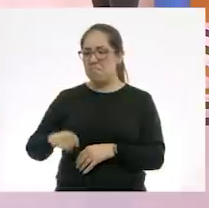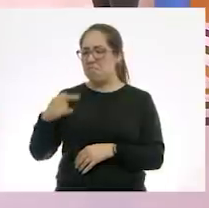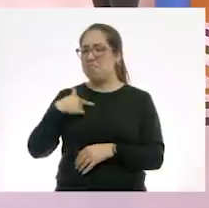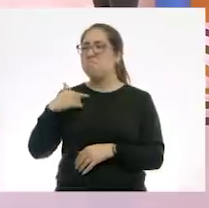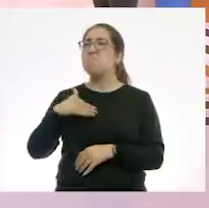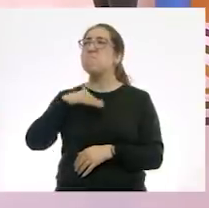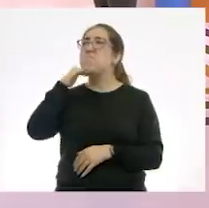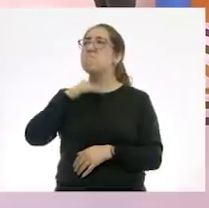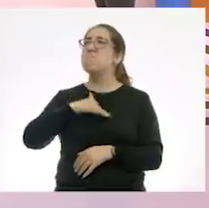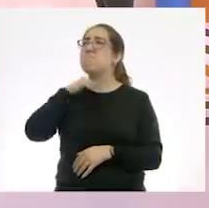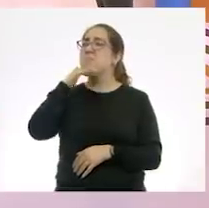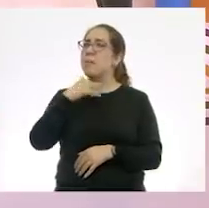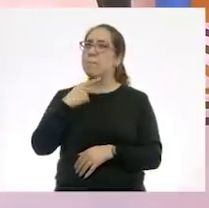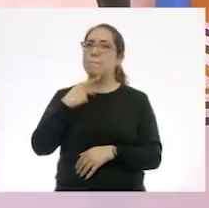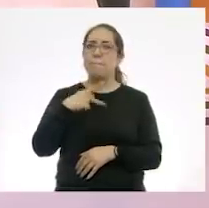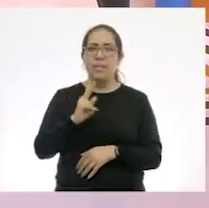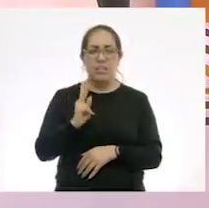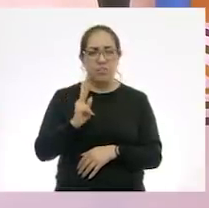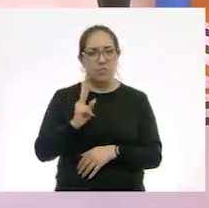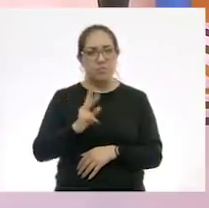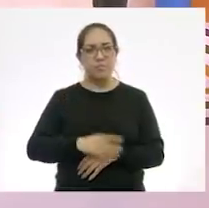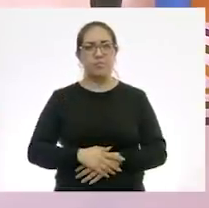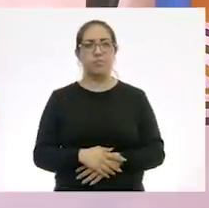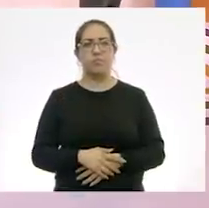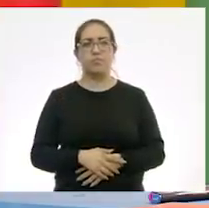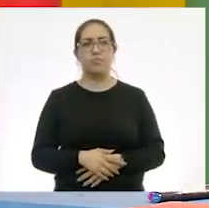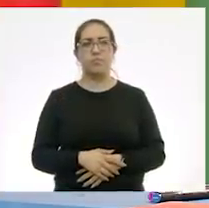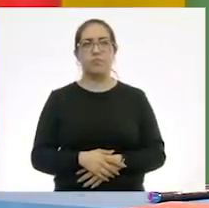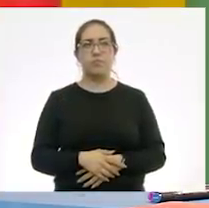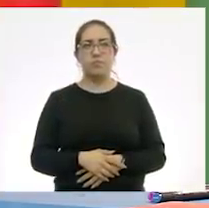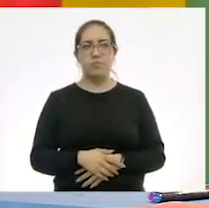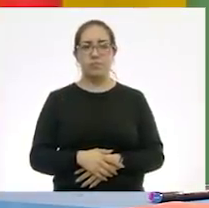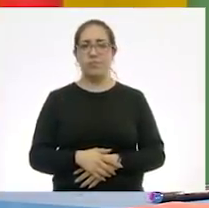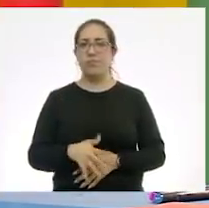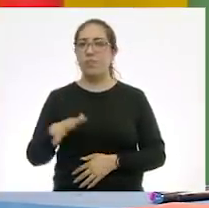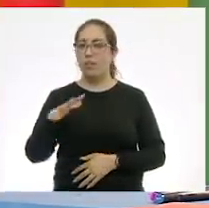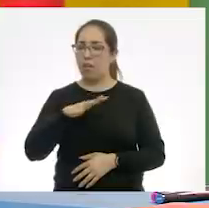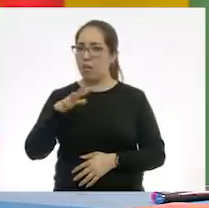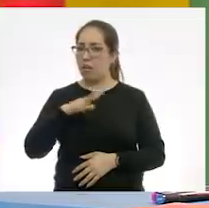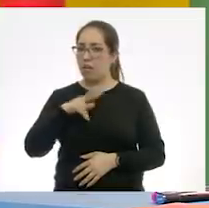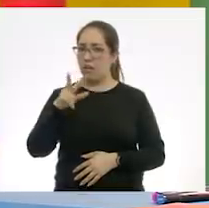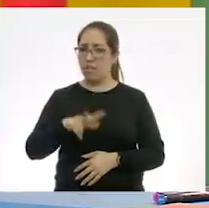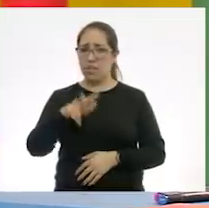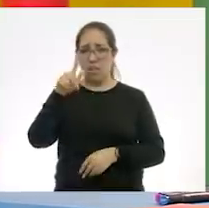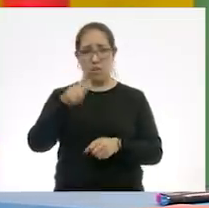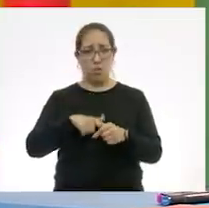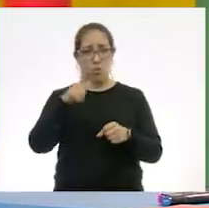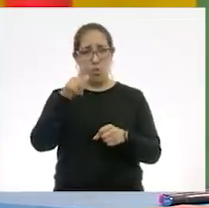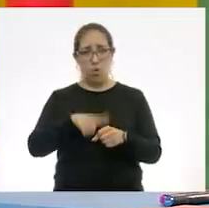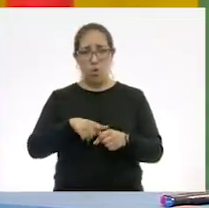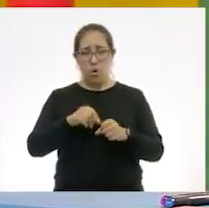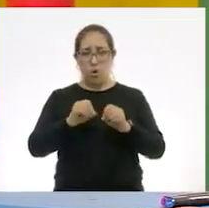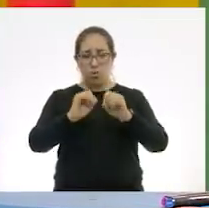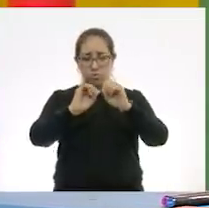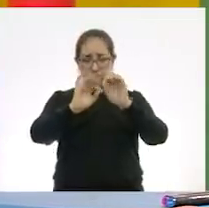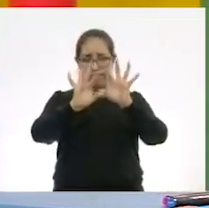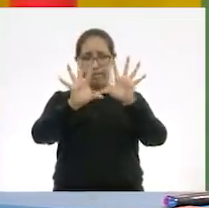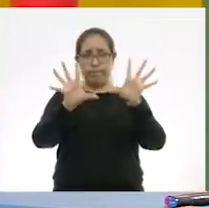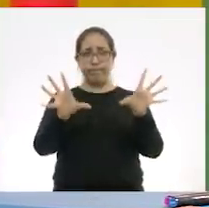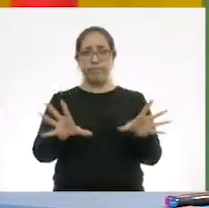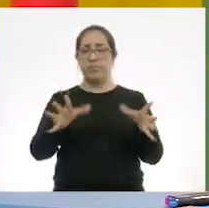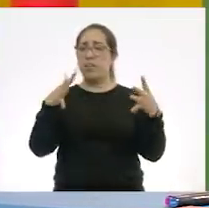había fijado muy bien, pero tiene una variedad de colores los órganos de nuestro cuerpo que